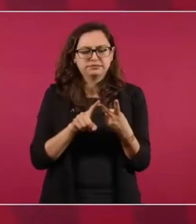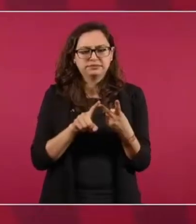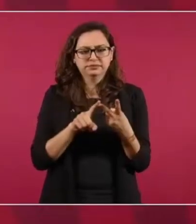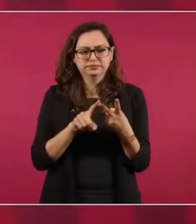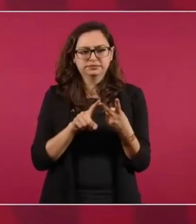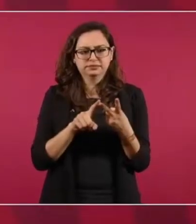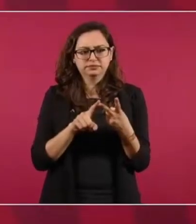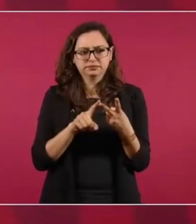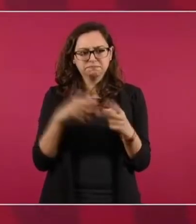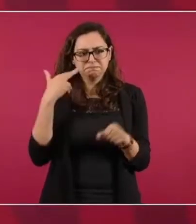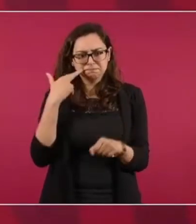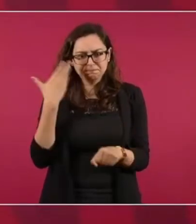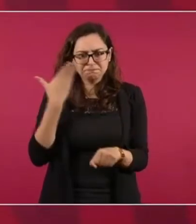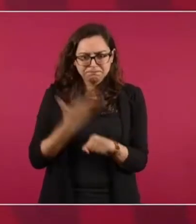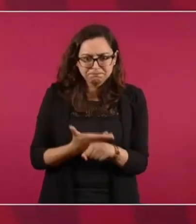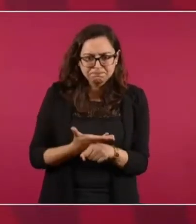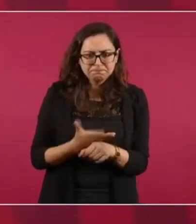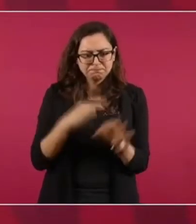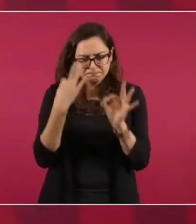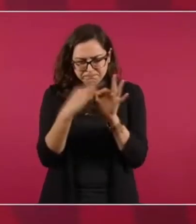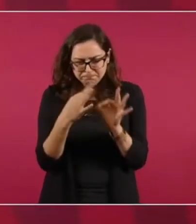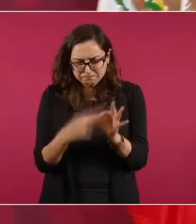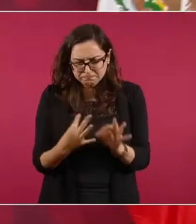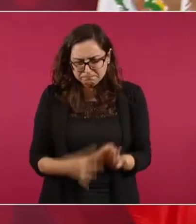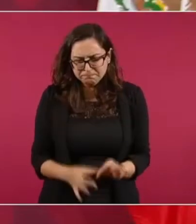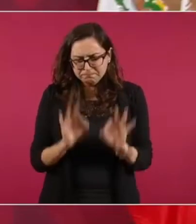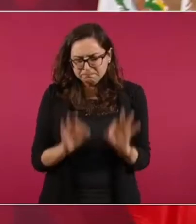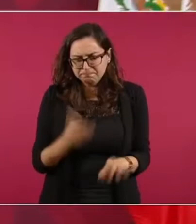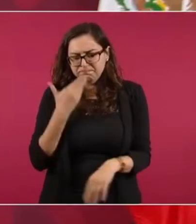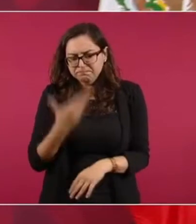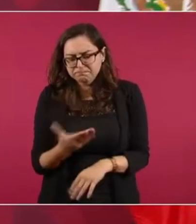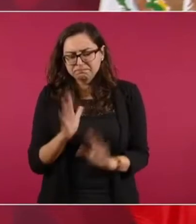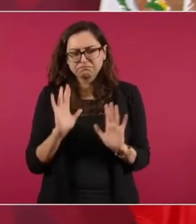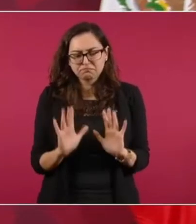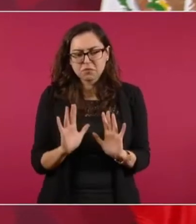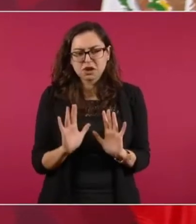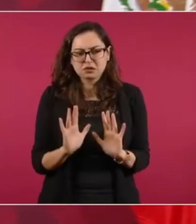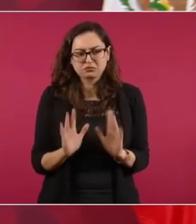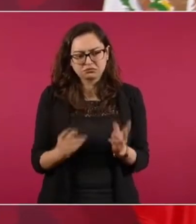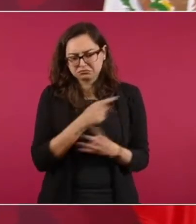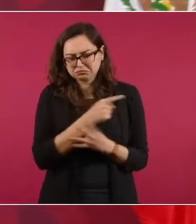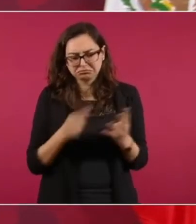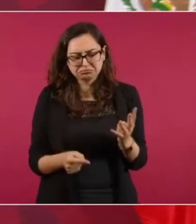económica, que sea responsable, que pueda hacerlo.